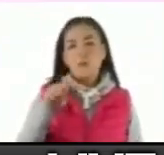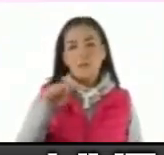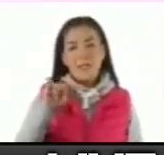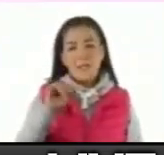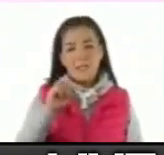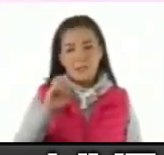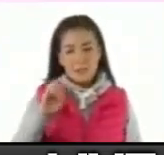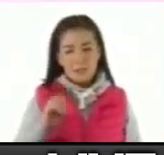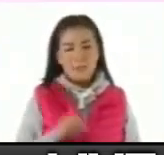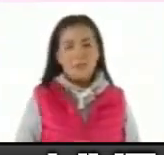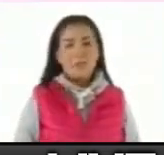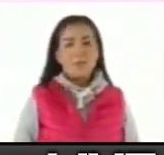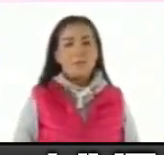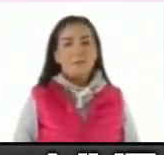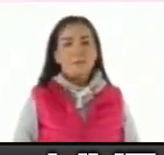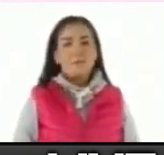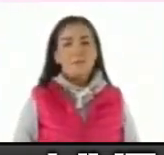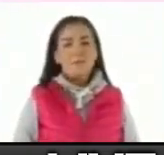Yoduro de potasio.